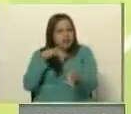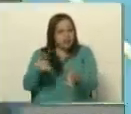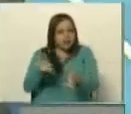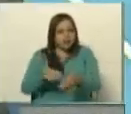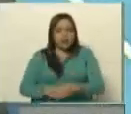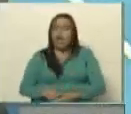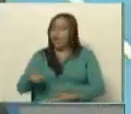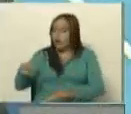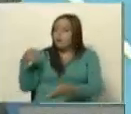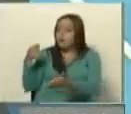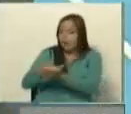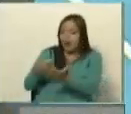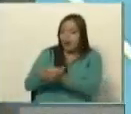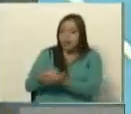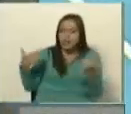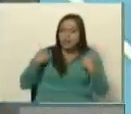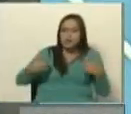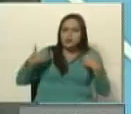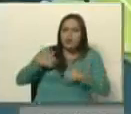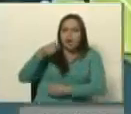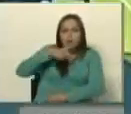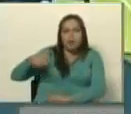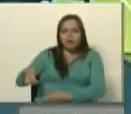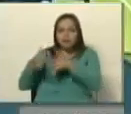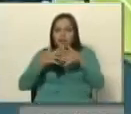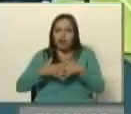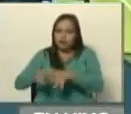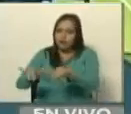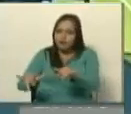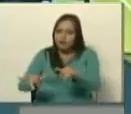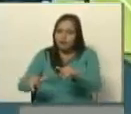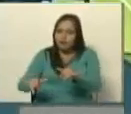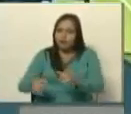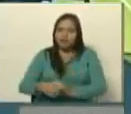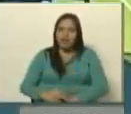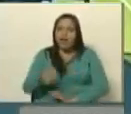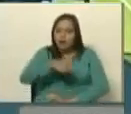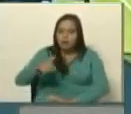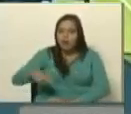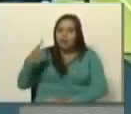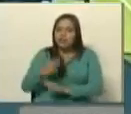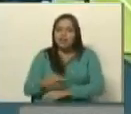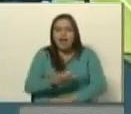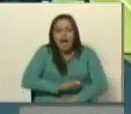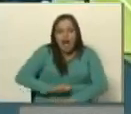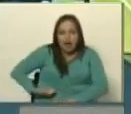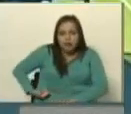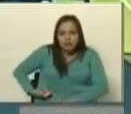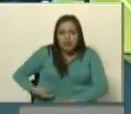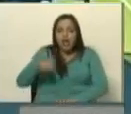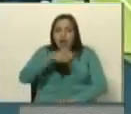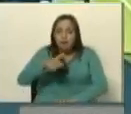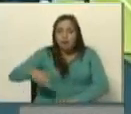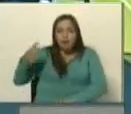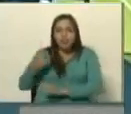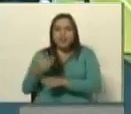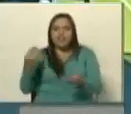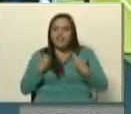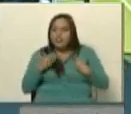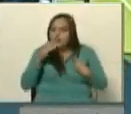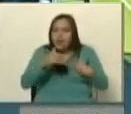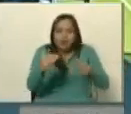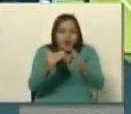Lo paga en sufrimiento el pueblo norteamericano. Lo paga el pueblo que tiene que pasar hambre. Lo paga el pueblo que tiene que vivir sin